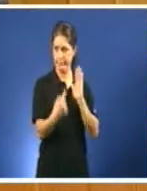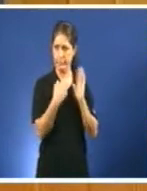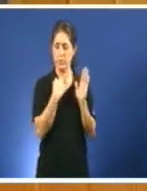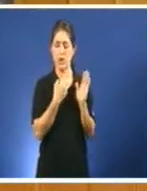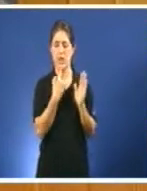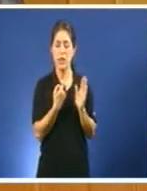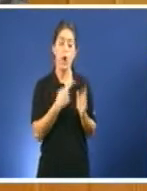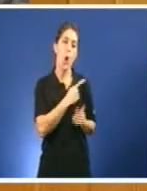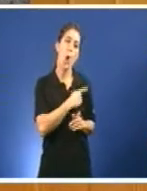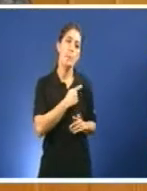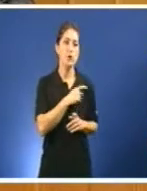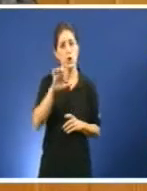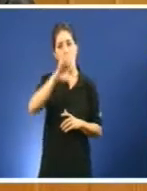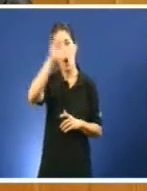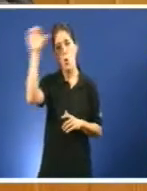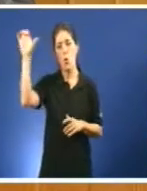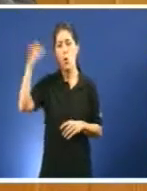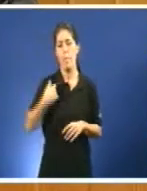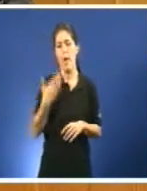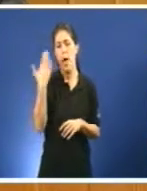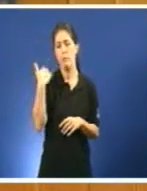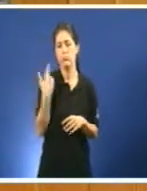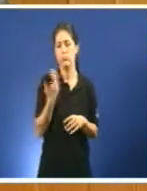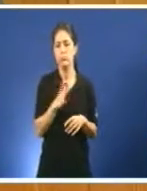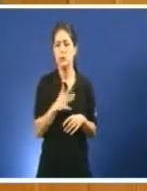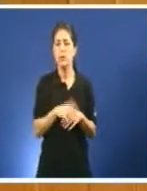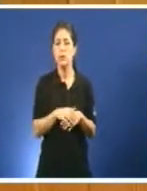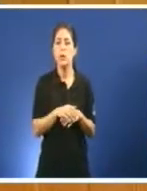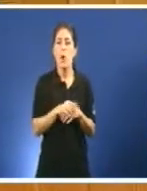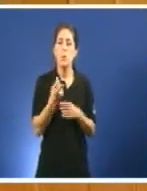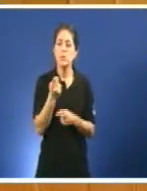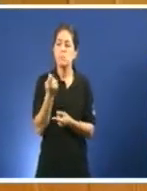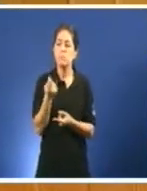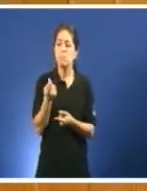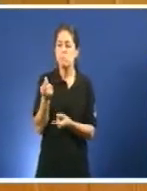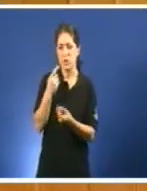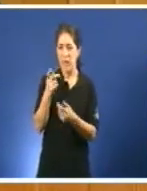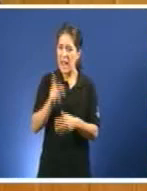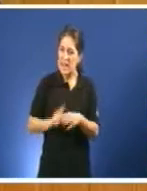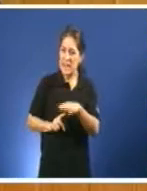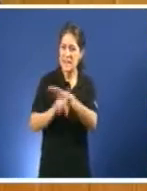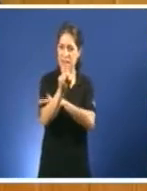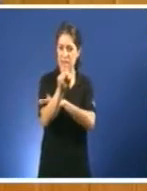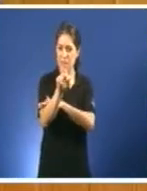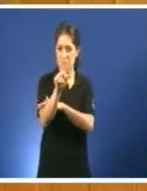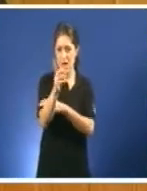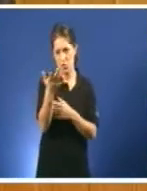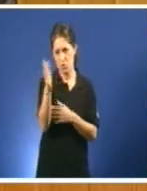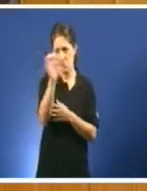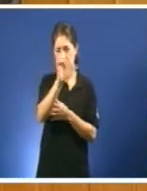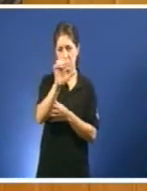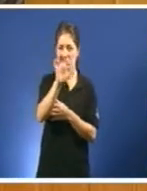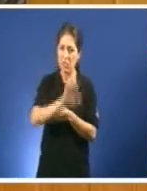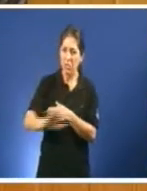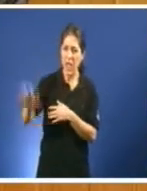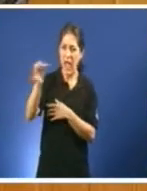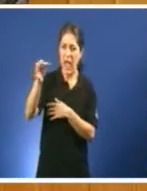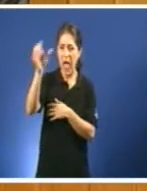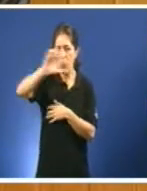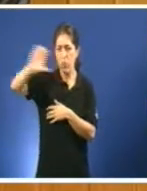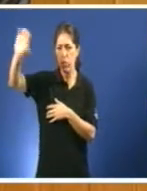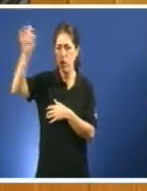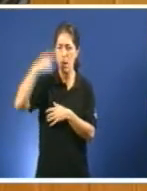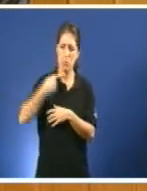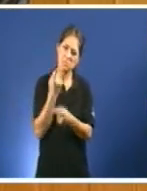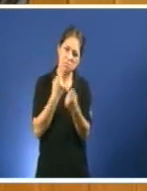La Comisión Europea revisó a la baja sus previsiones de crecimiento para la eurozona. Las previsiones también